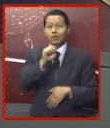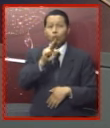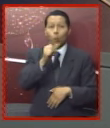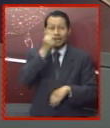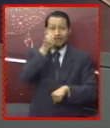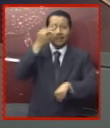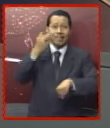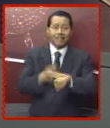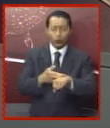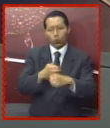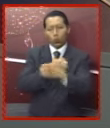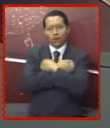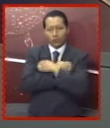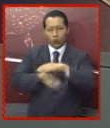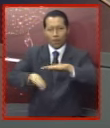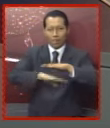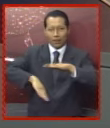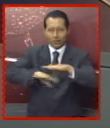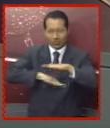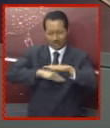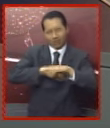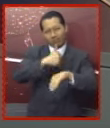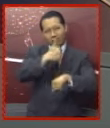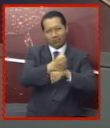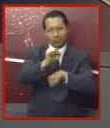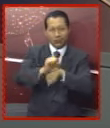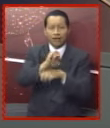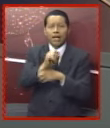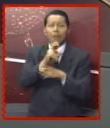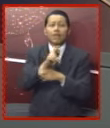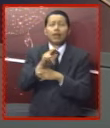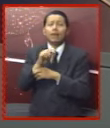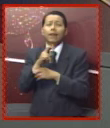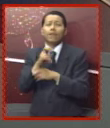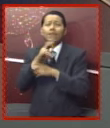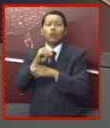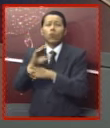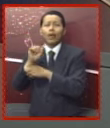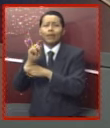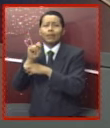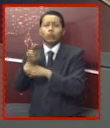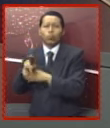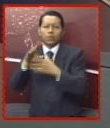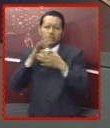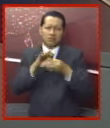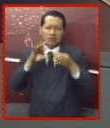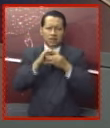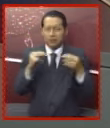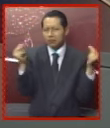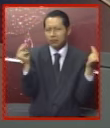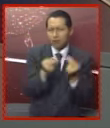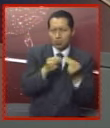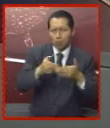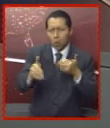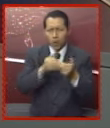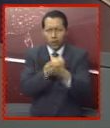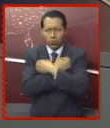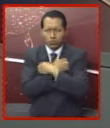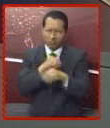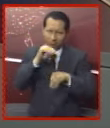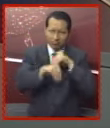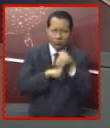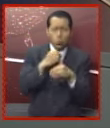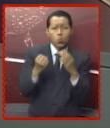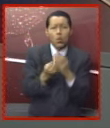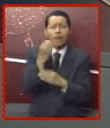en esta reunión el subsecretario de Educación Básica, Javier Treviño Cantú, quien justificó la necesidad de renovar el modelo educativo ante las